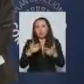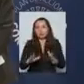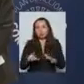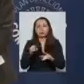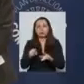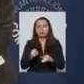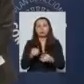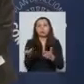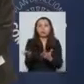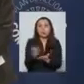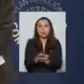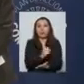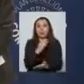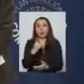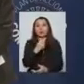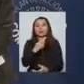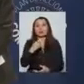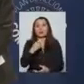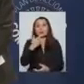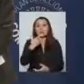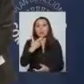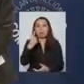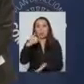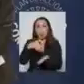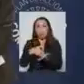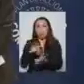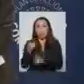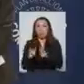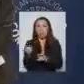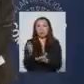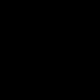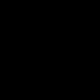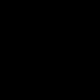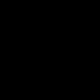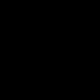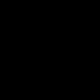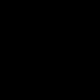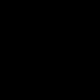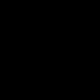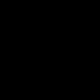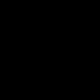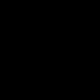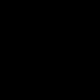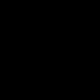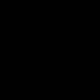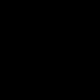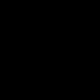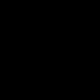chicleadores de perejil. ¿Está claro?